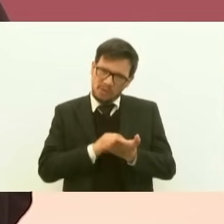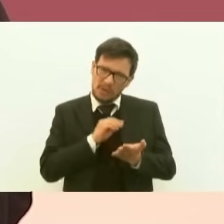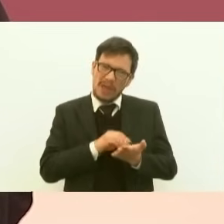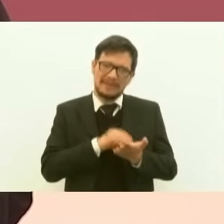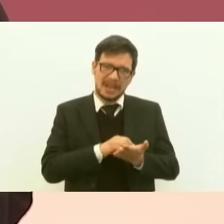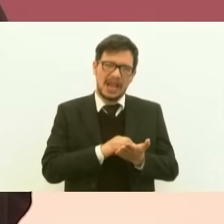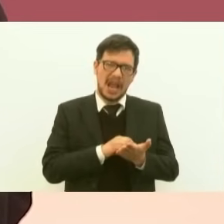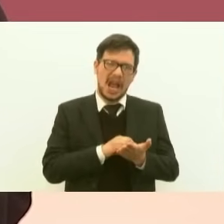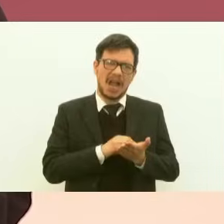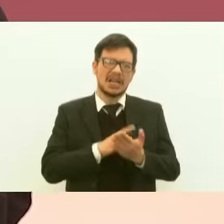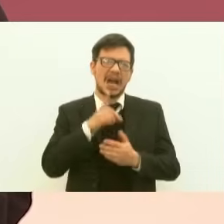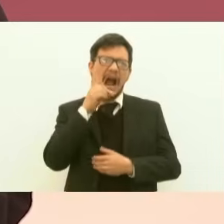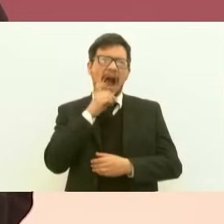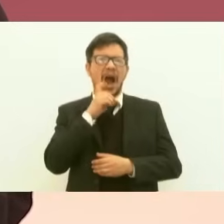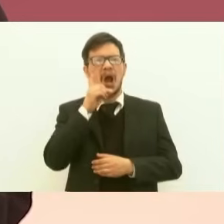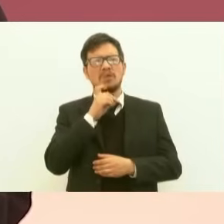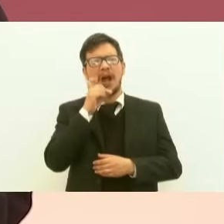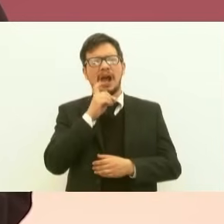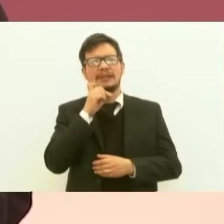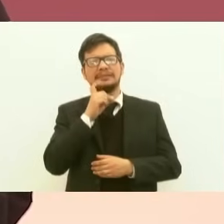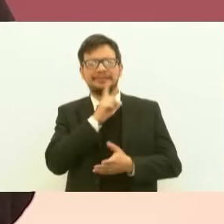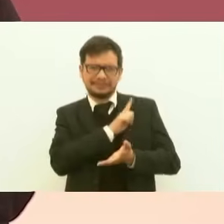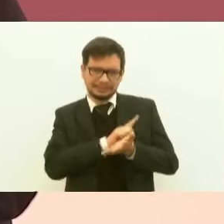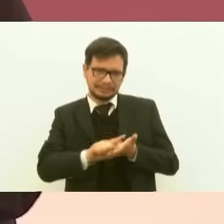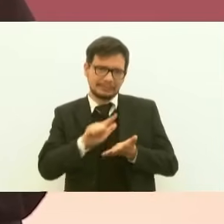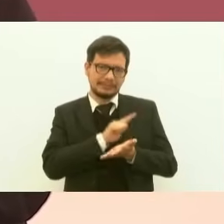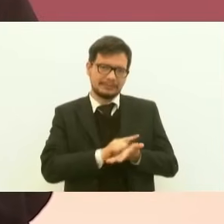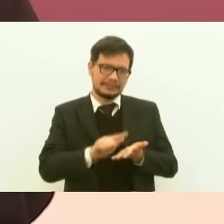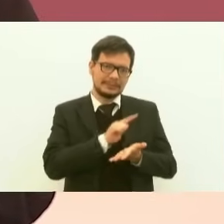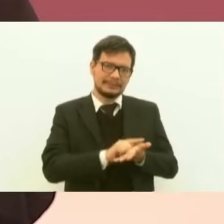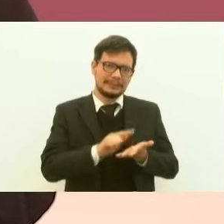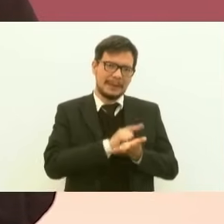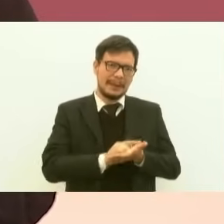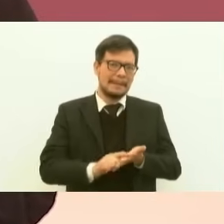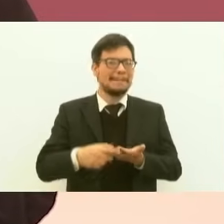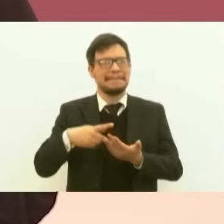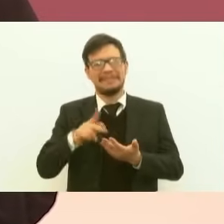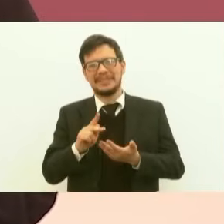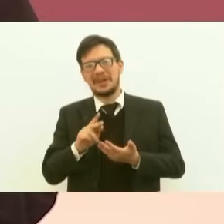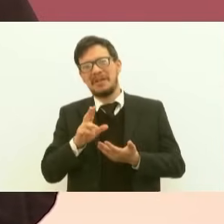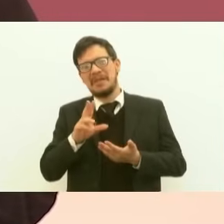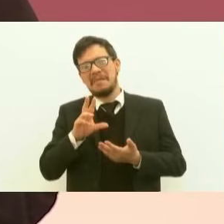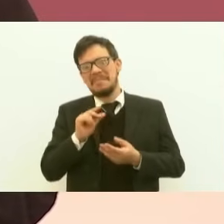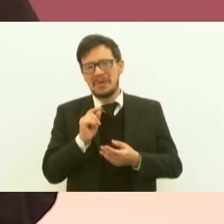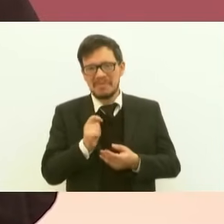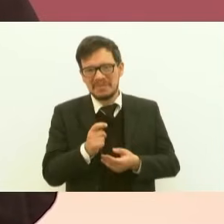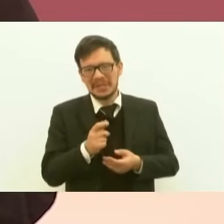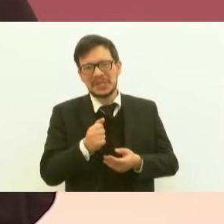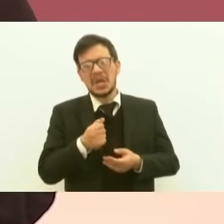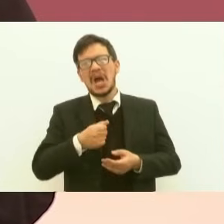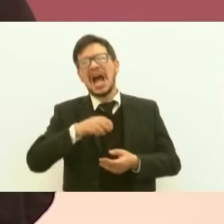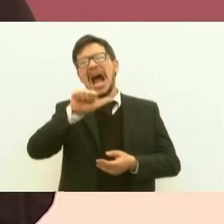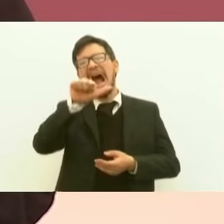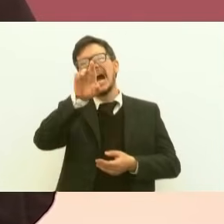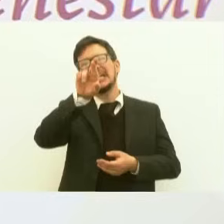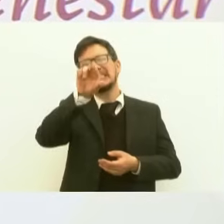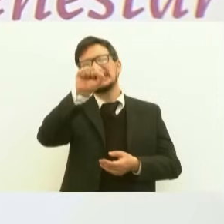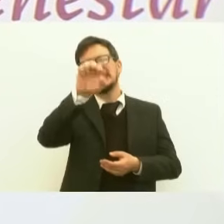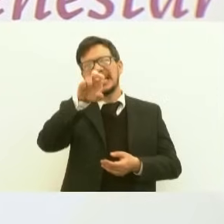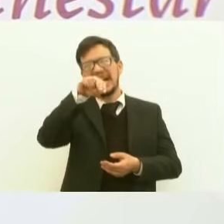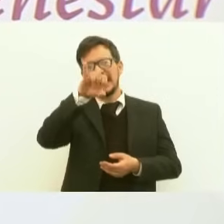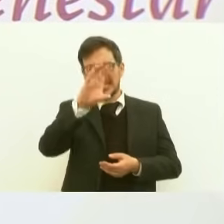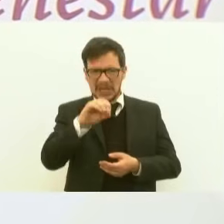consumiendo agua tratada, porque se tiene arsénico en el